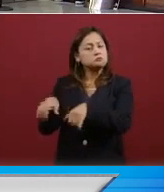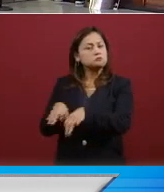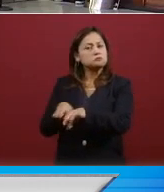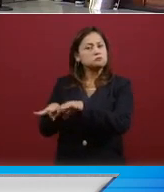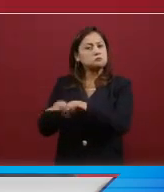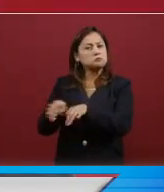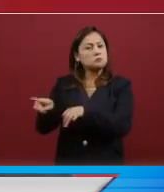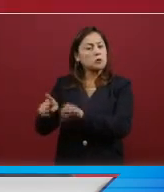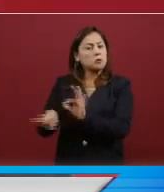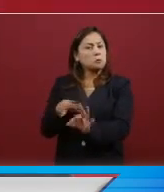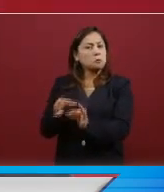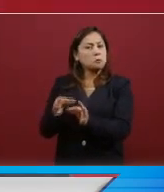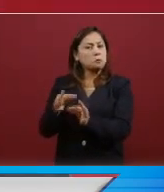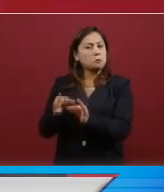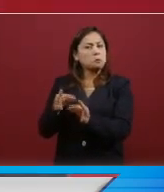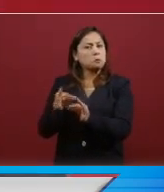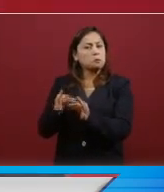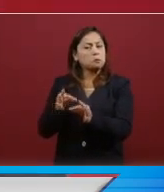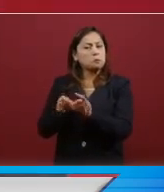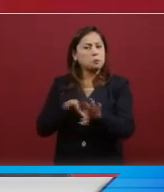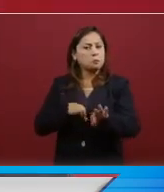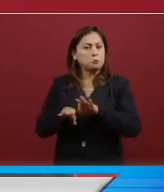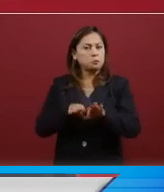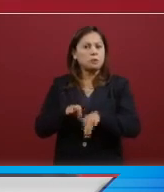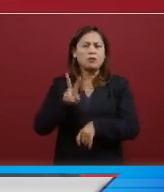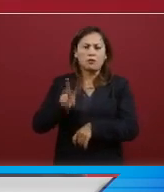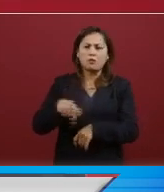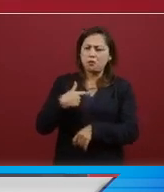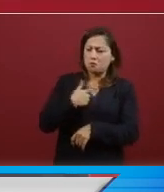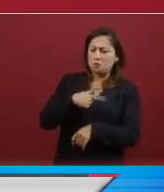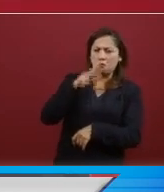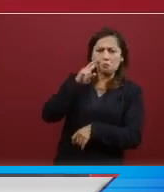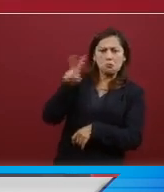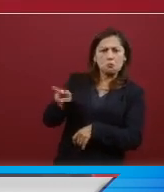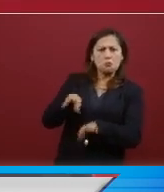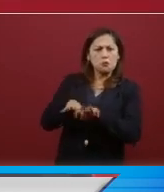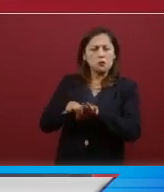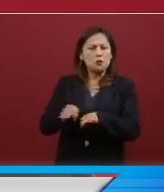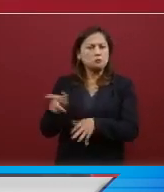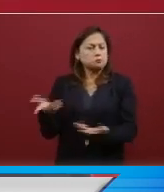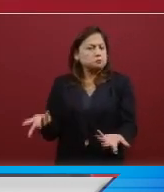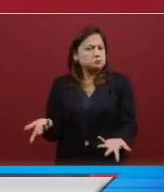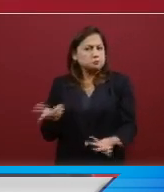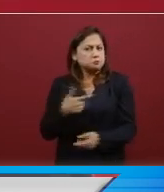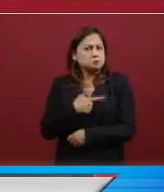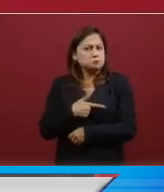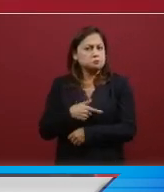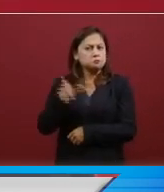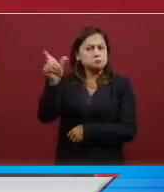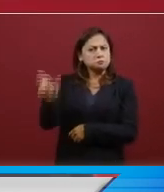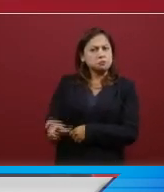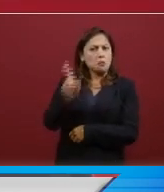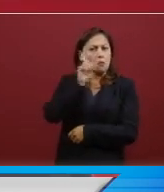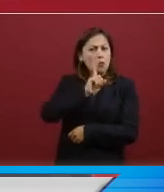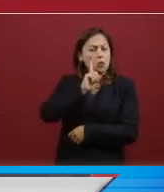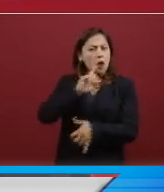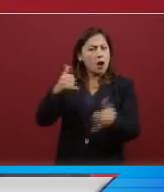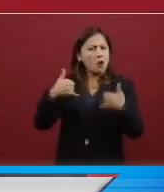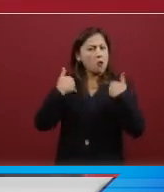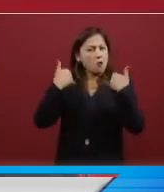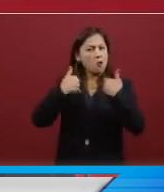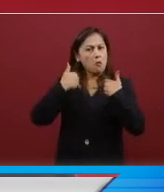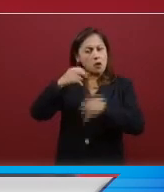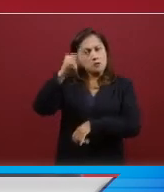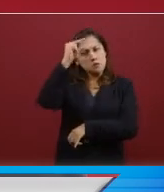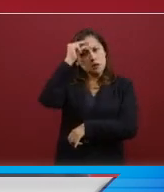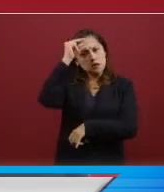por parte de la Auditoría Superior de la Federación, pero si existe una denuncia se investigará. Las empresas seleccionadas por la construcción de la